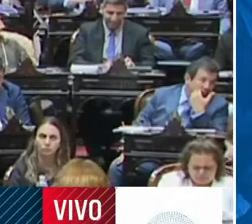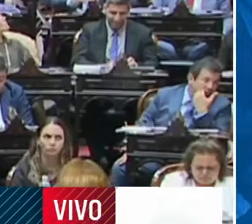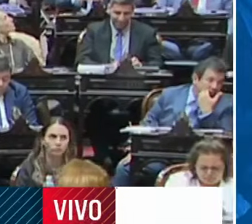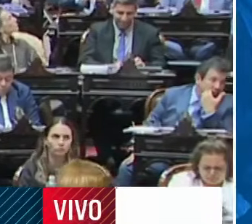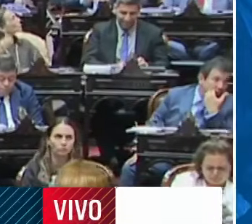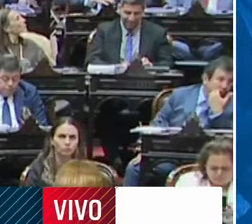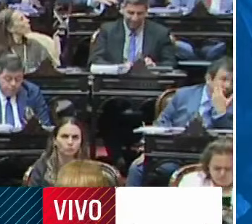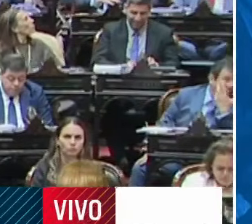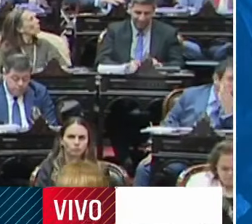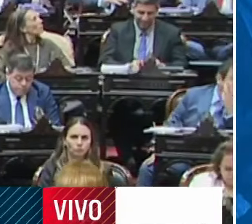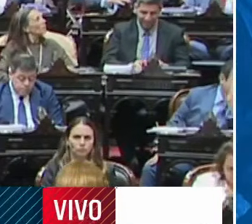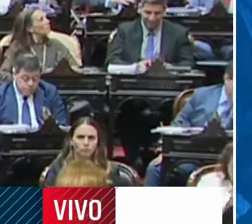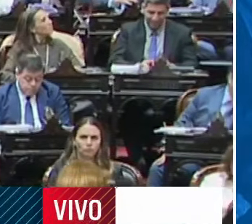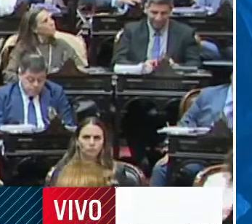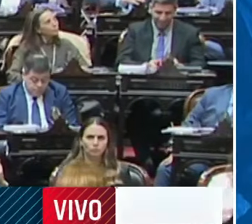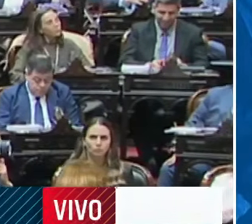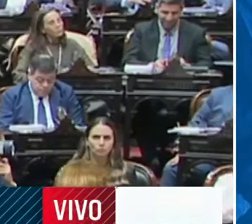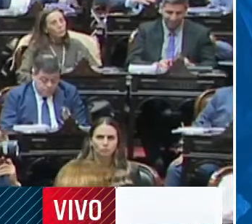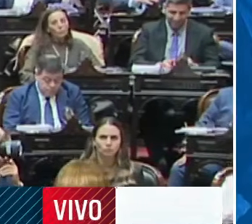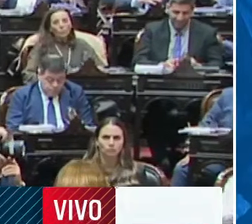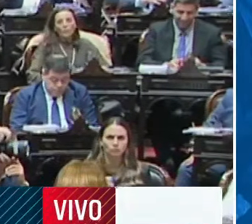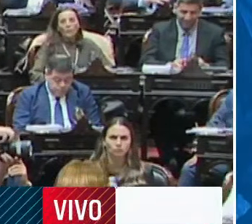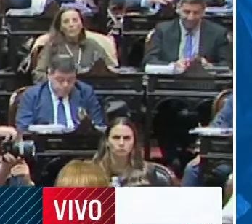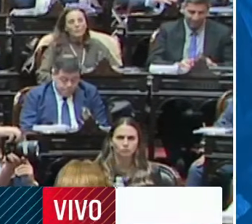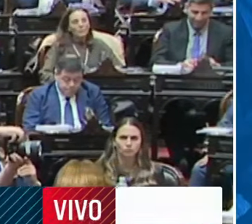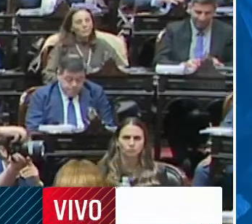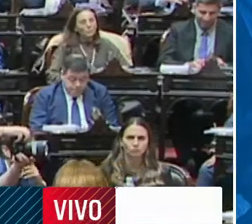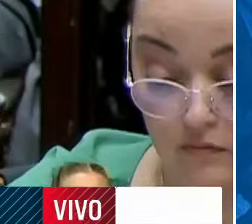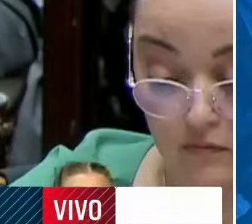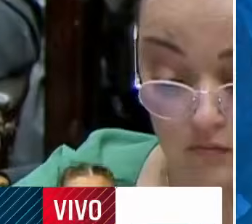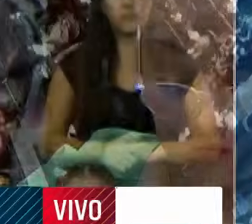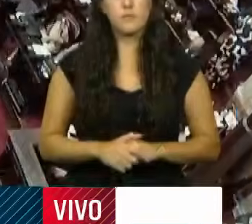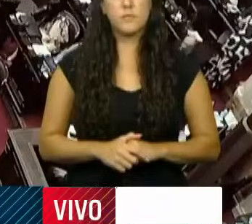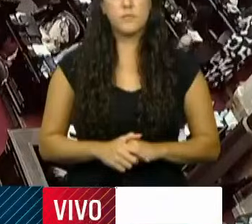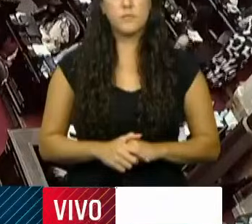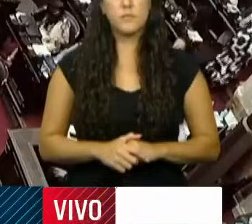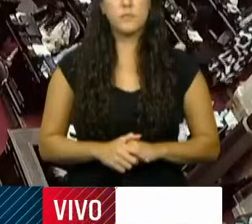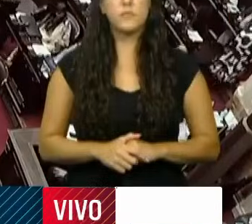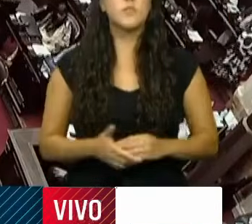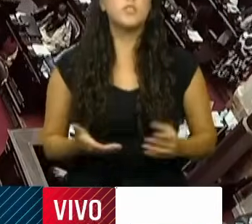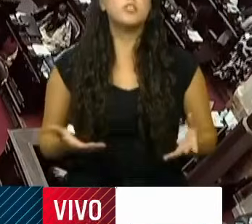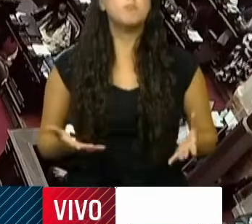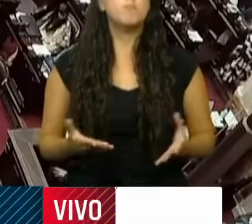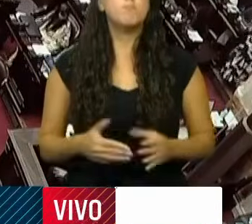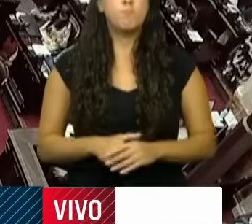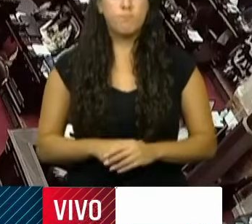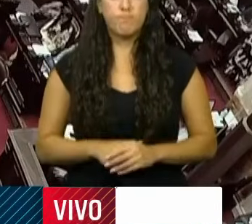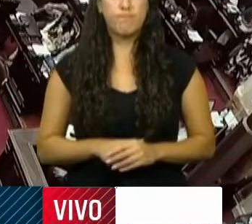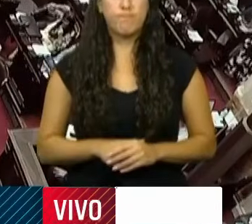de Innovación Federal salteño, Pablo Outes. Bueno, me parece